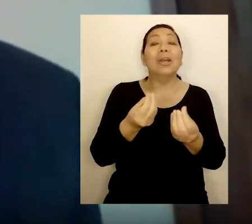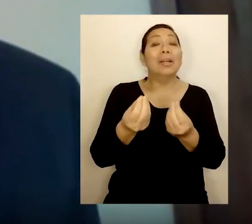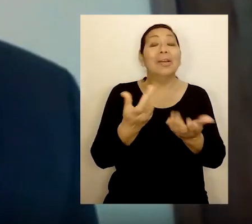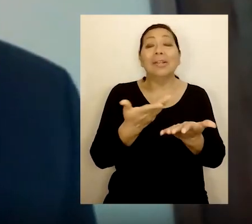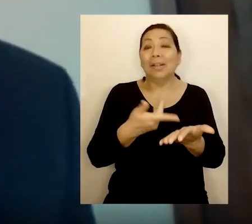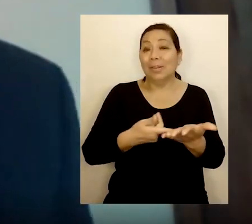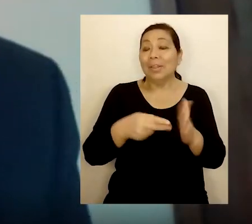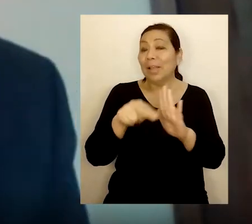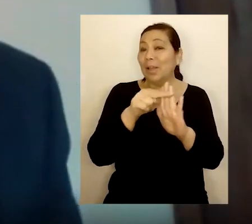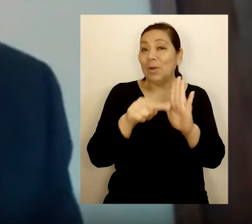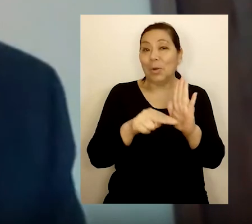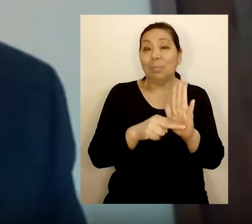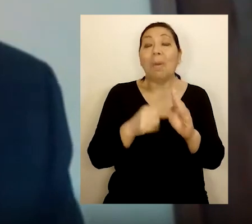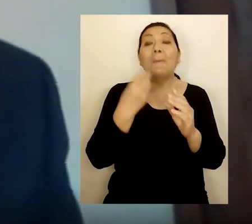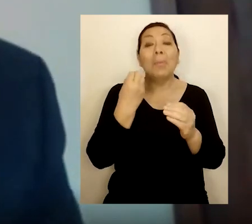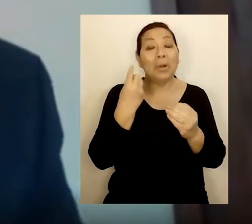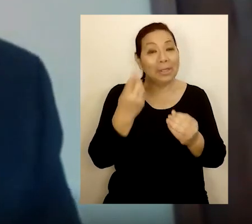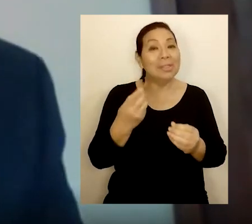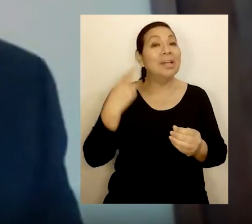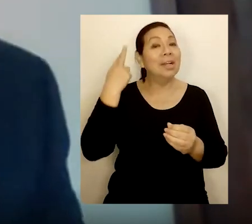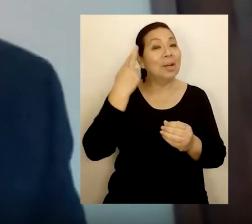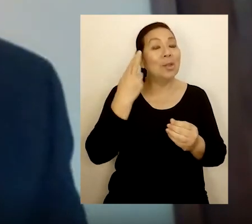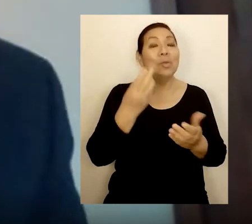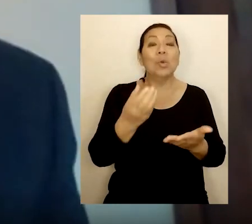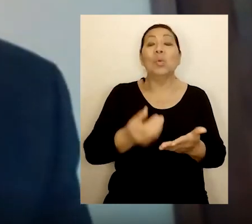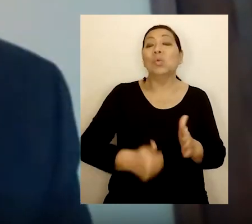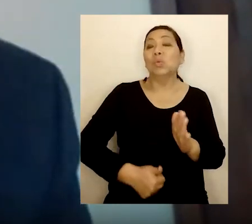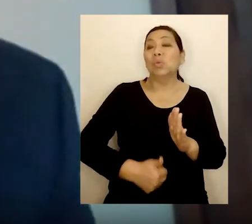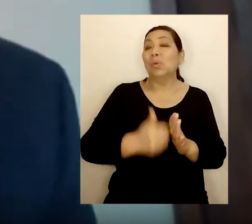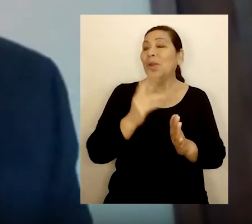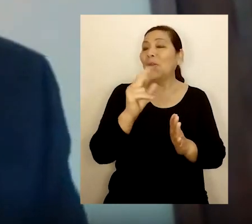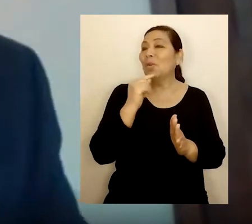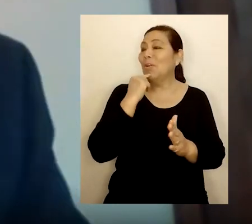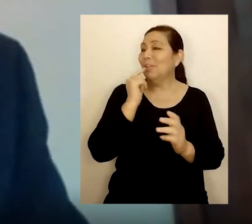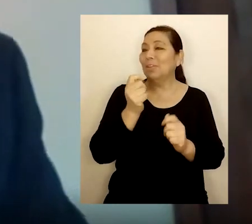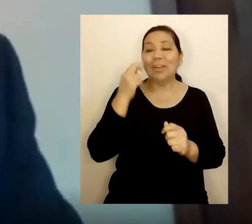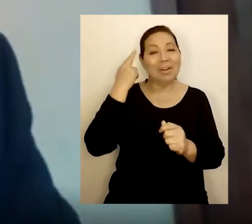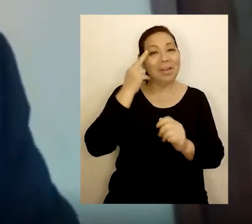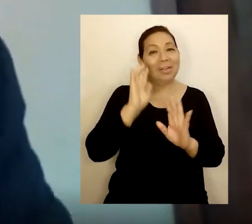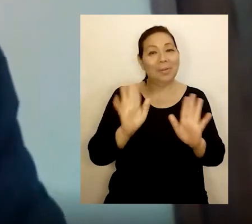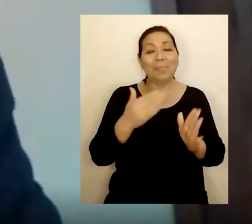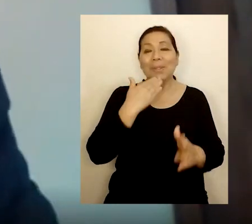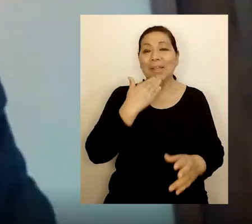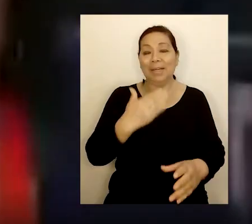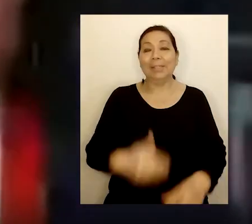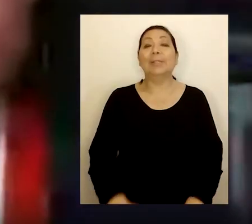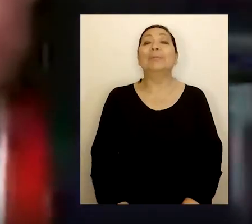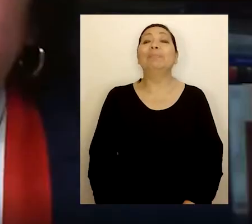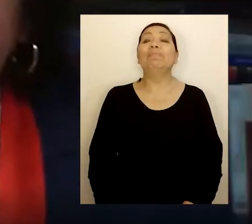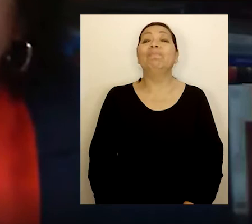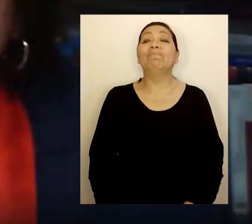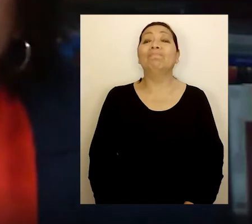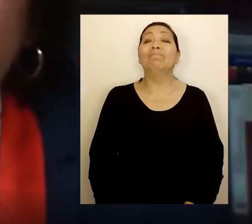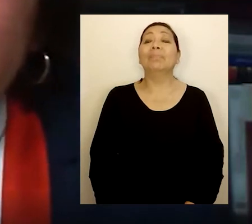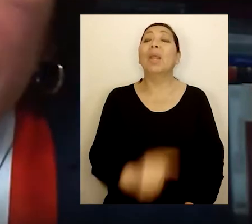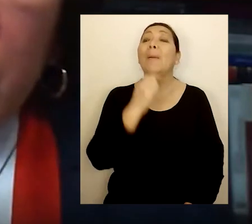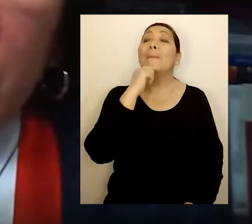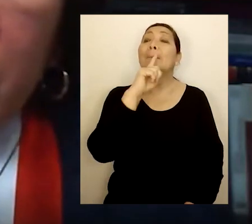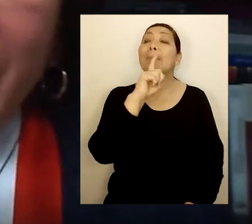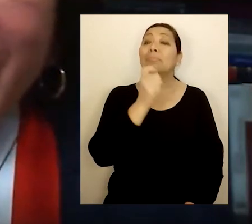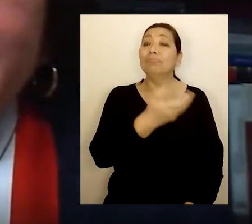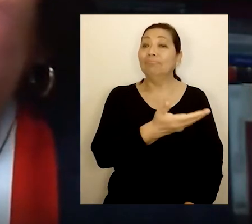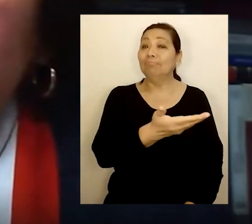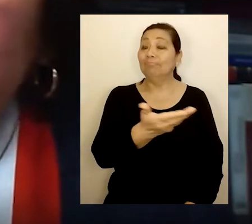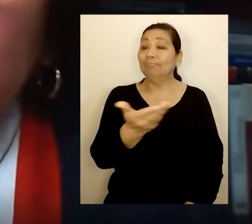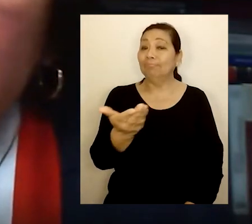debía aplicar esa norma. Por esa razón, la Corte Suprema no le dio la razón. Gracias. Sí. A continuación se va a preguntar a los